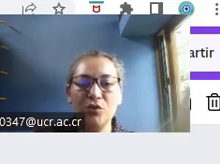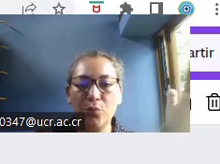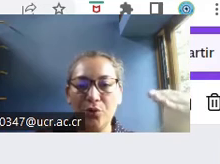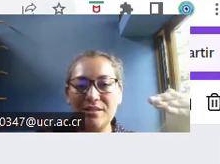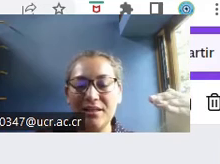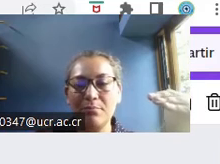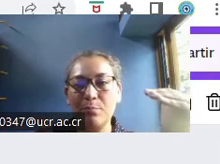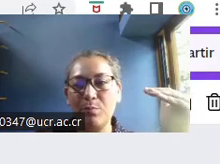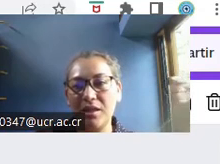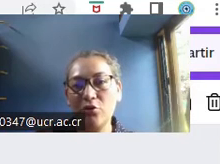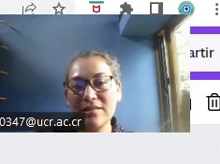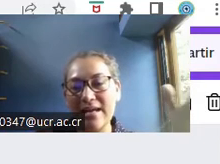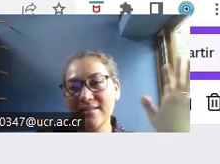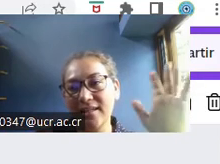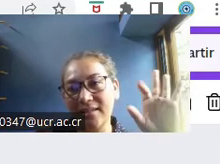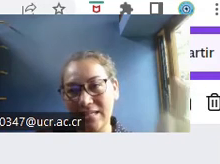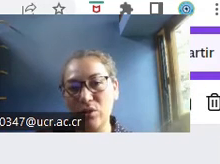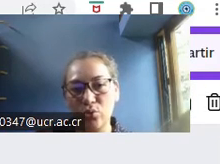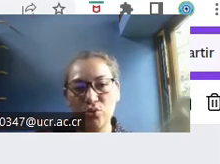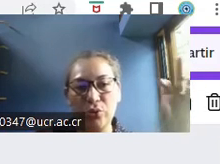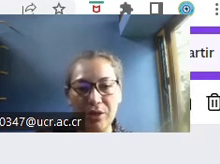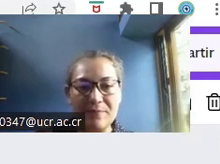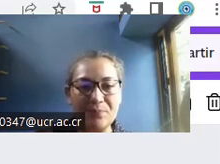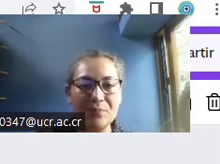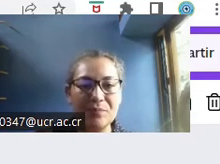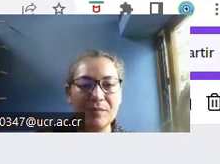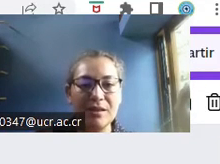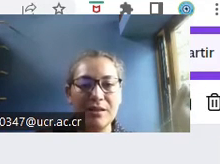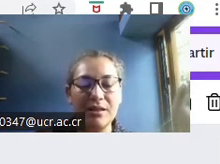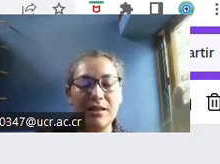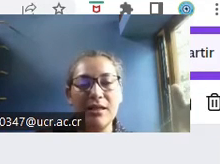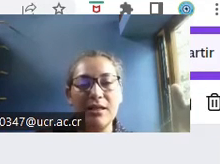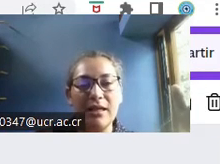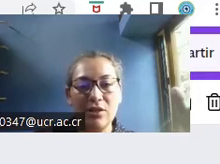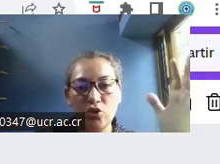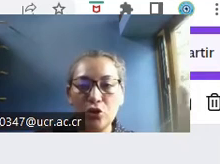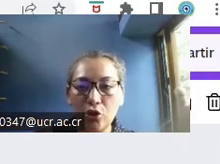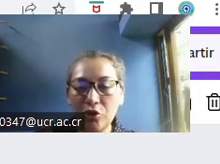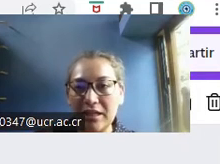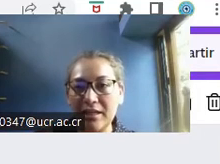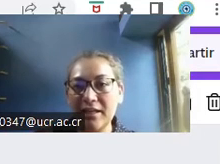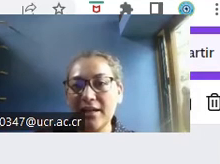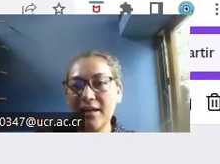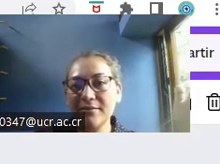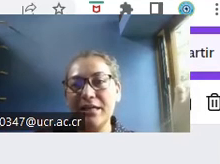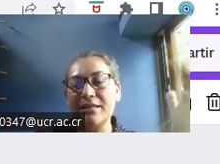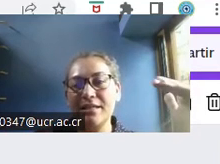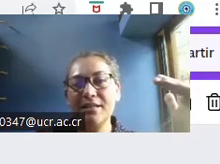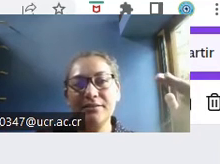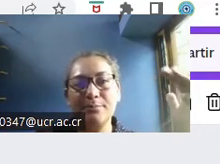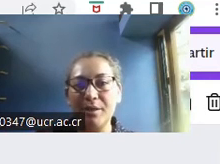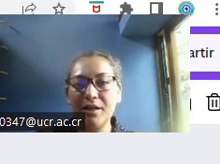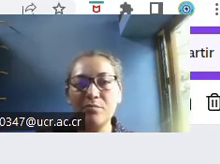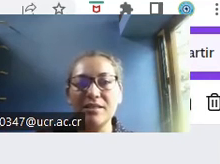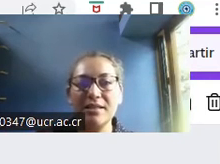tiempo. Entonces, yo puedo hacer videos hasta de 3 minutos, ¿ok? Eso, entonces, yo todo lo que agregue acá en